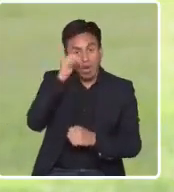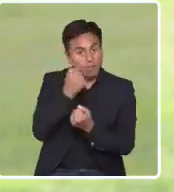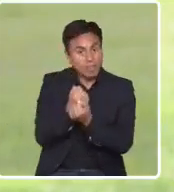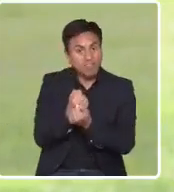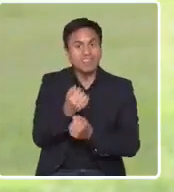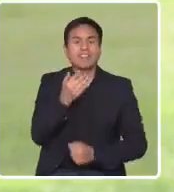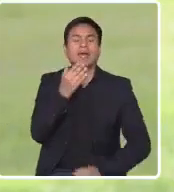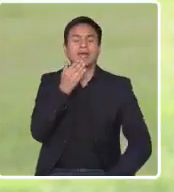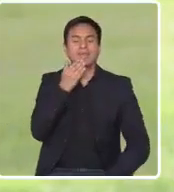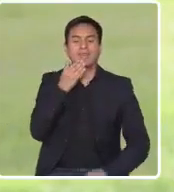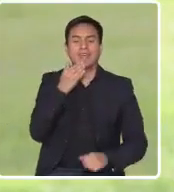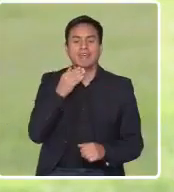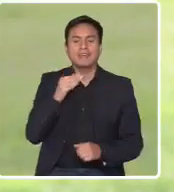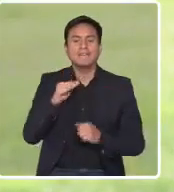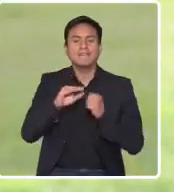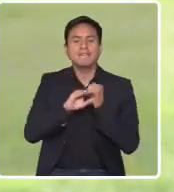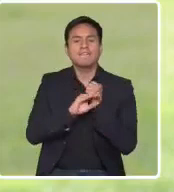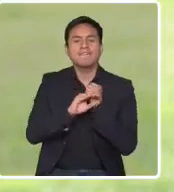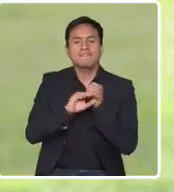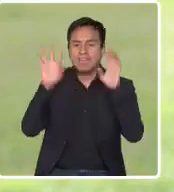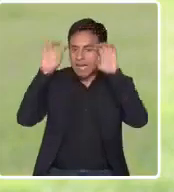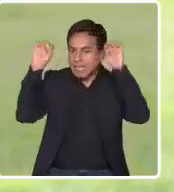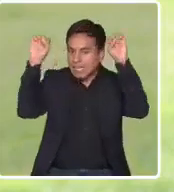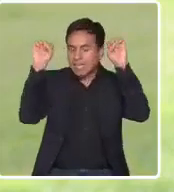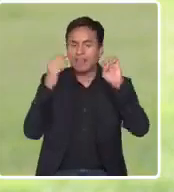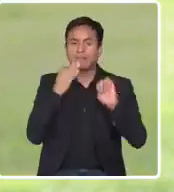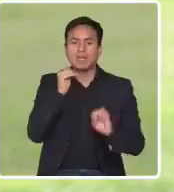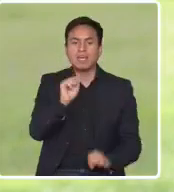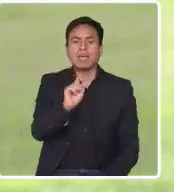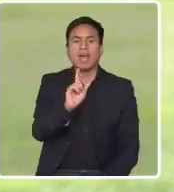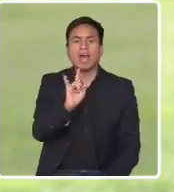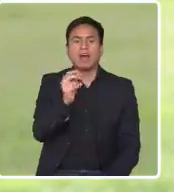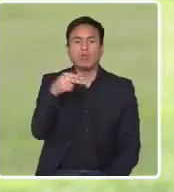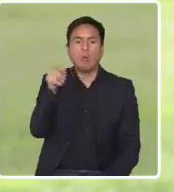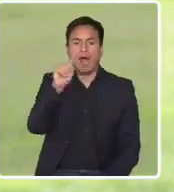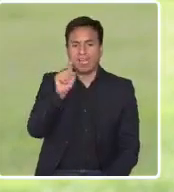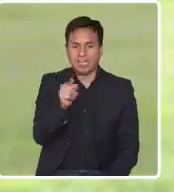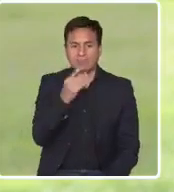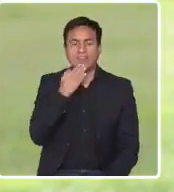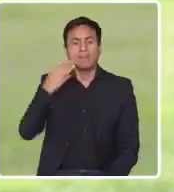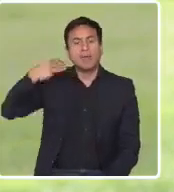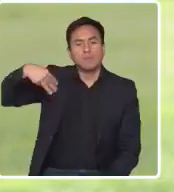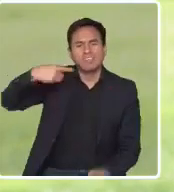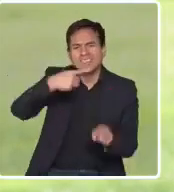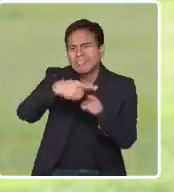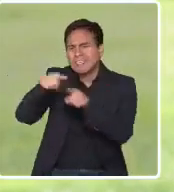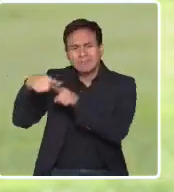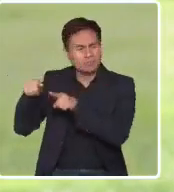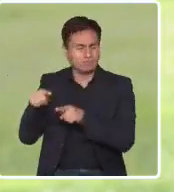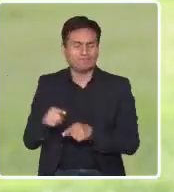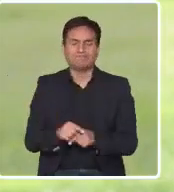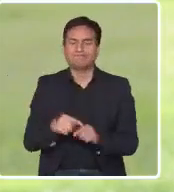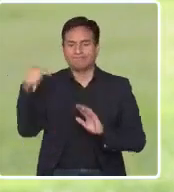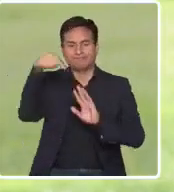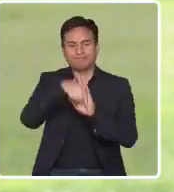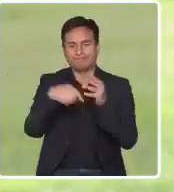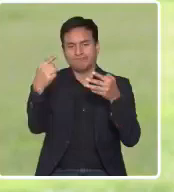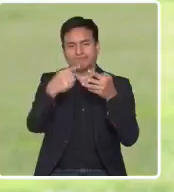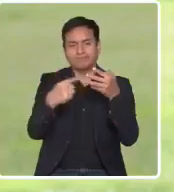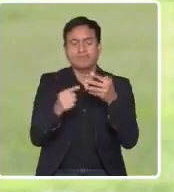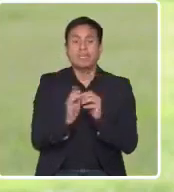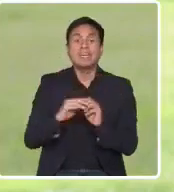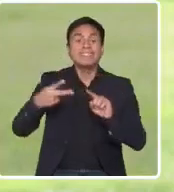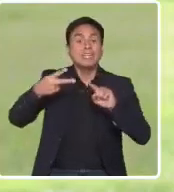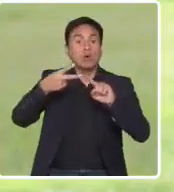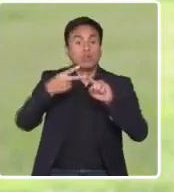ese refuerzo también se hace con la fiscalía, también se hace con aduanas, también se hace con los municipios, en fin.